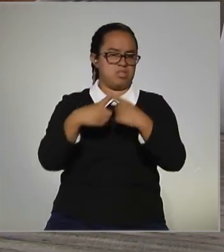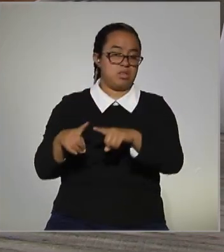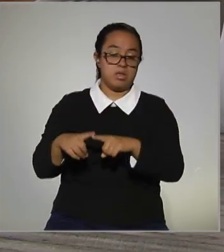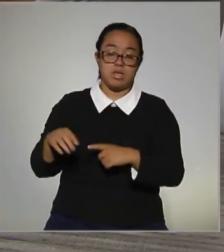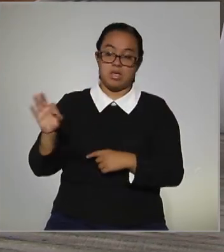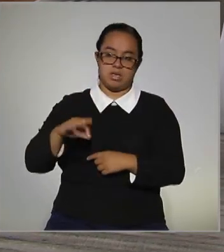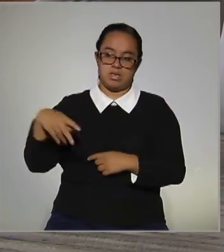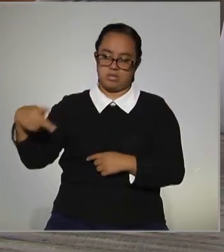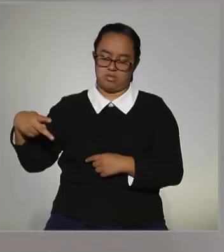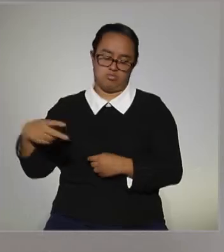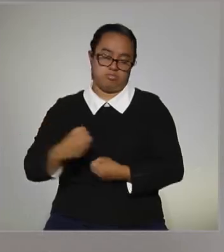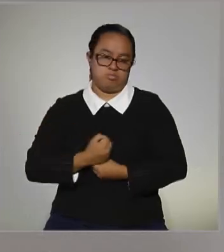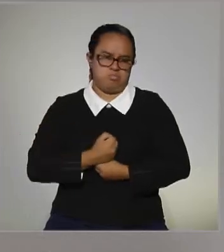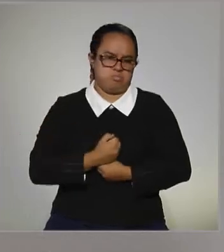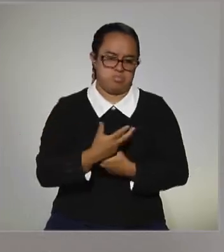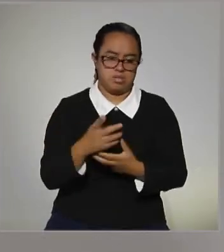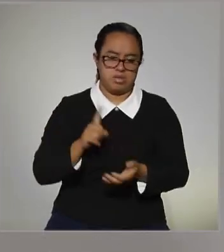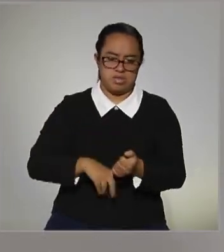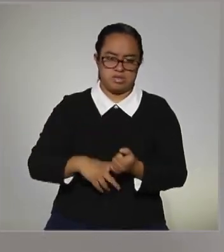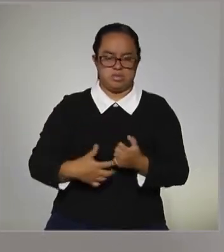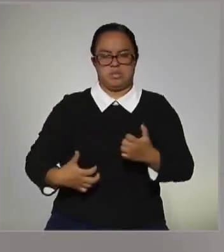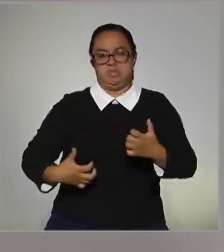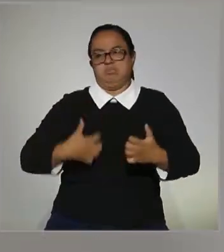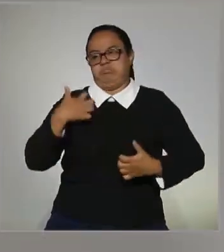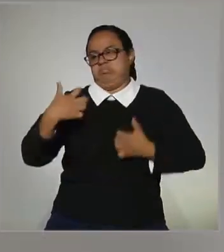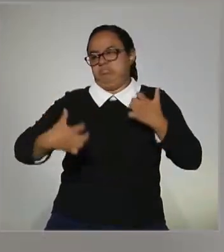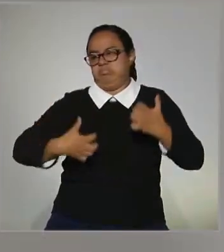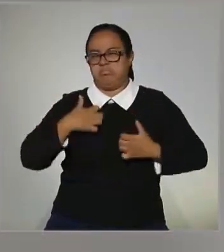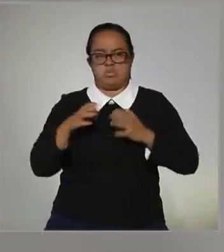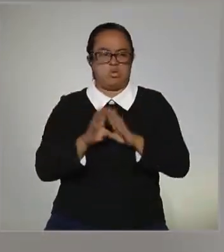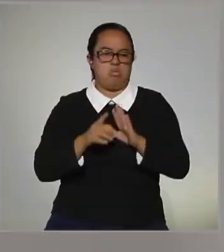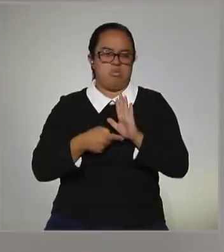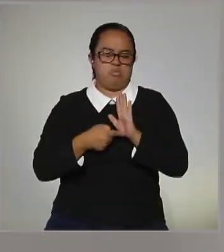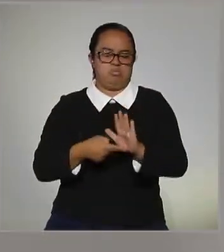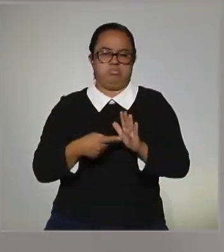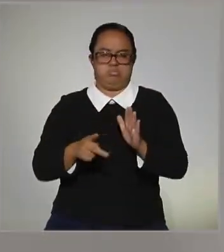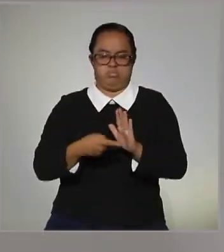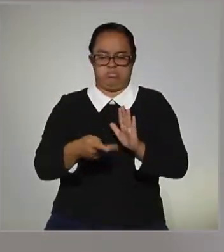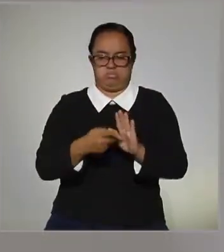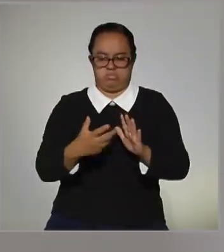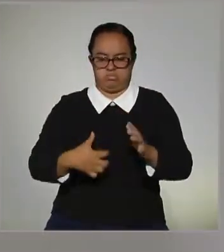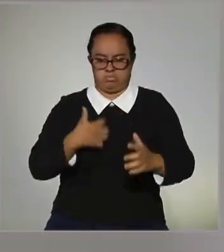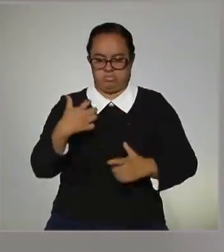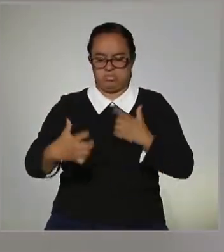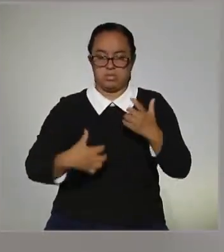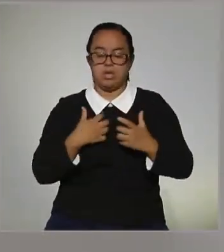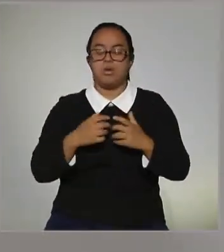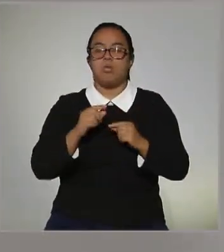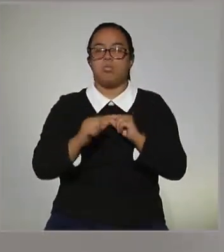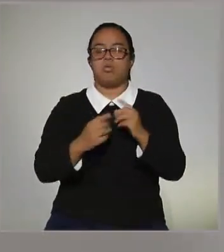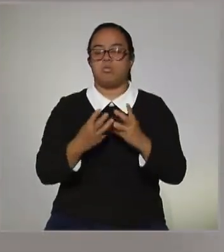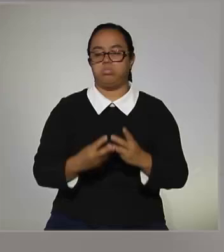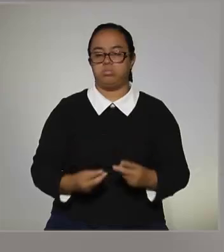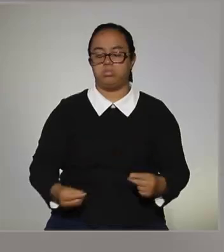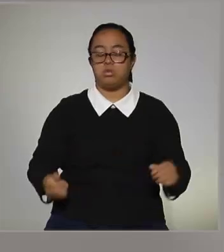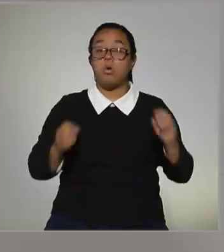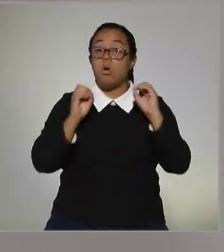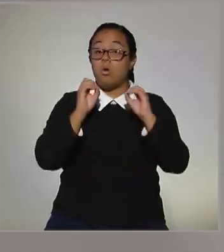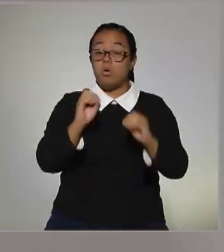como expresar y en ese enojo que uno reiteradamente le expresa al otro, algo de eso se está drenando, ¿no? Quien está